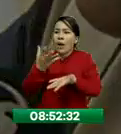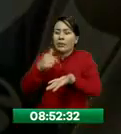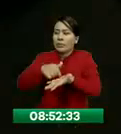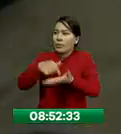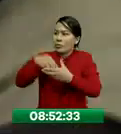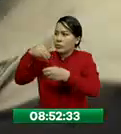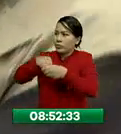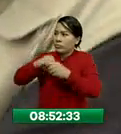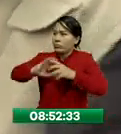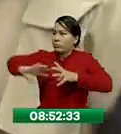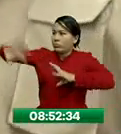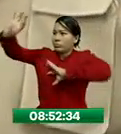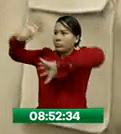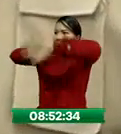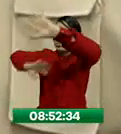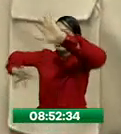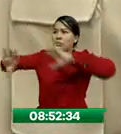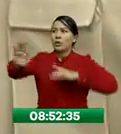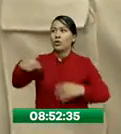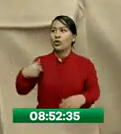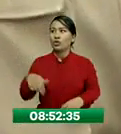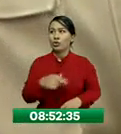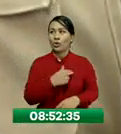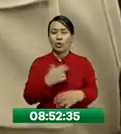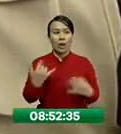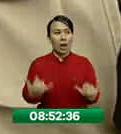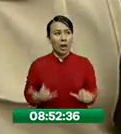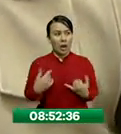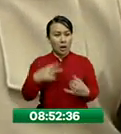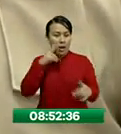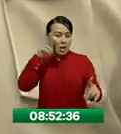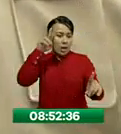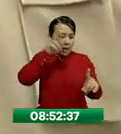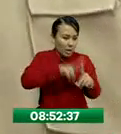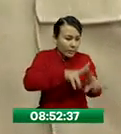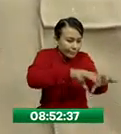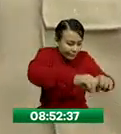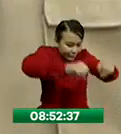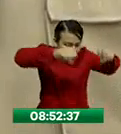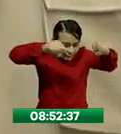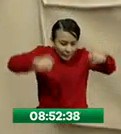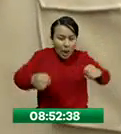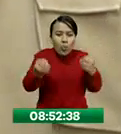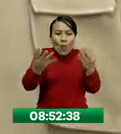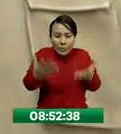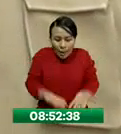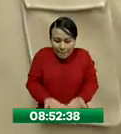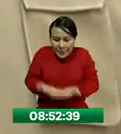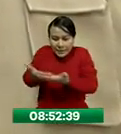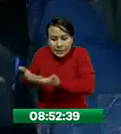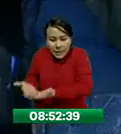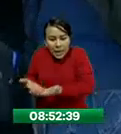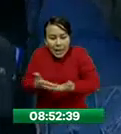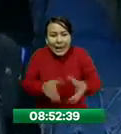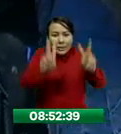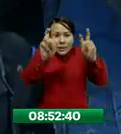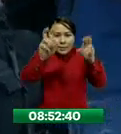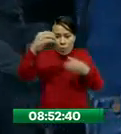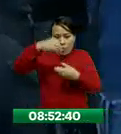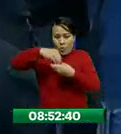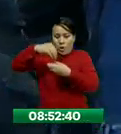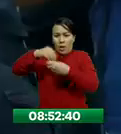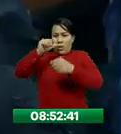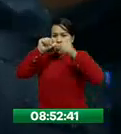En este momento se ha enviado a hacer el pesaje para ver qué cantidad de droga y qué sustancias de